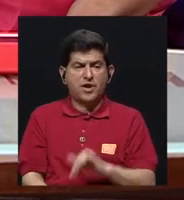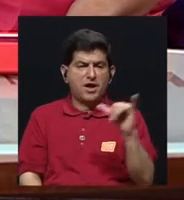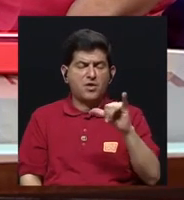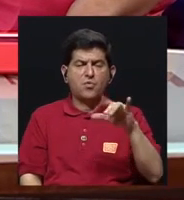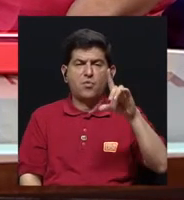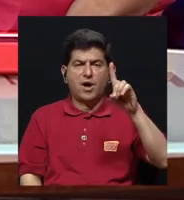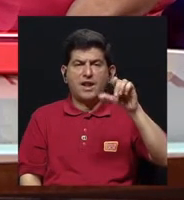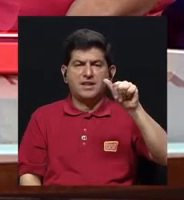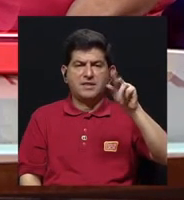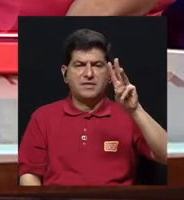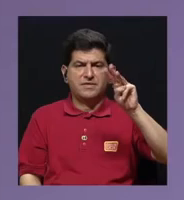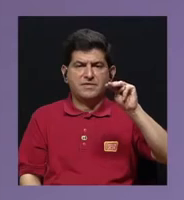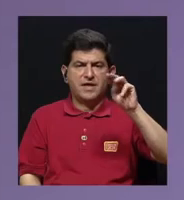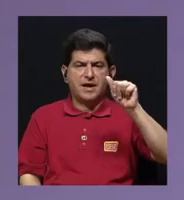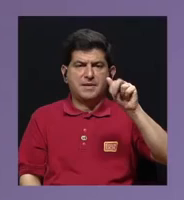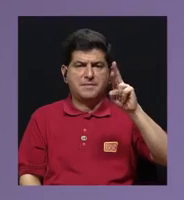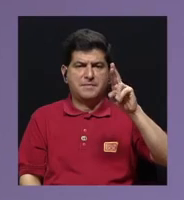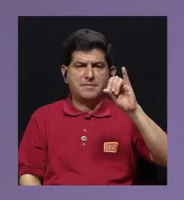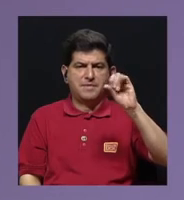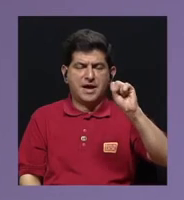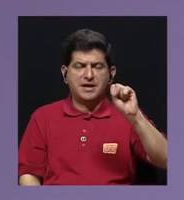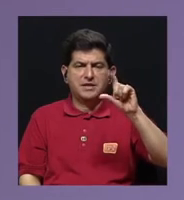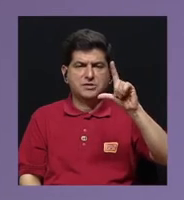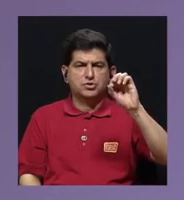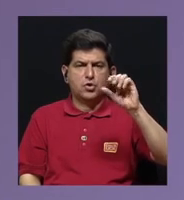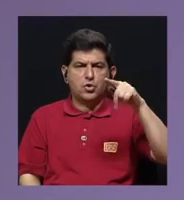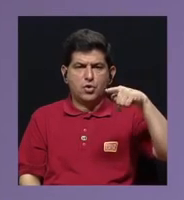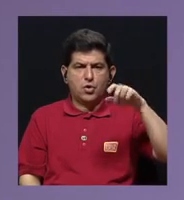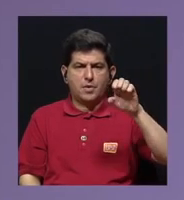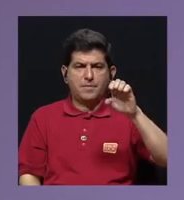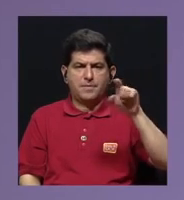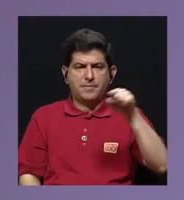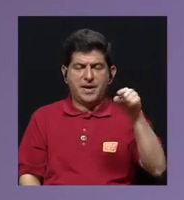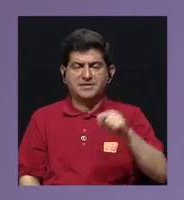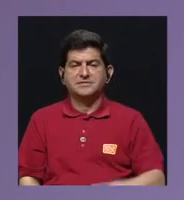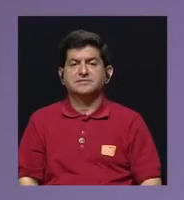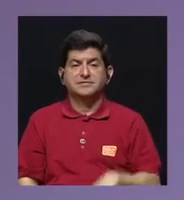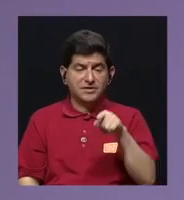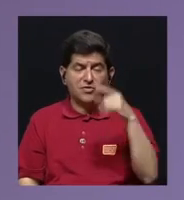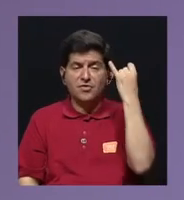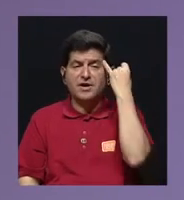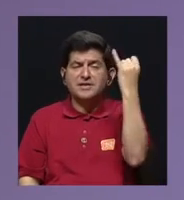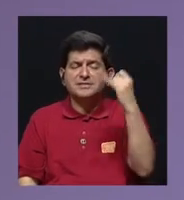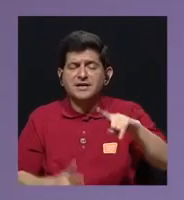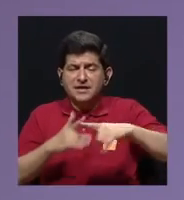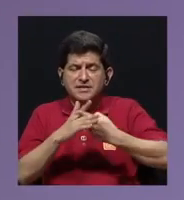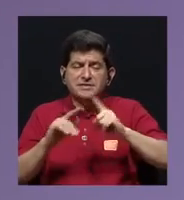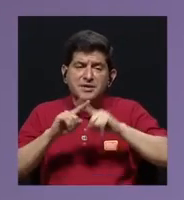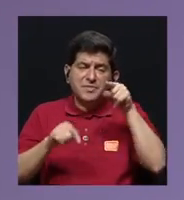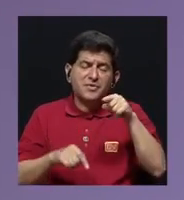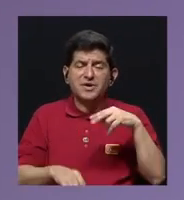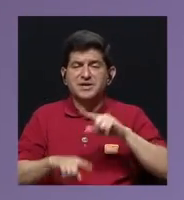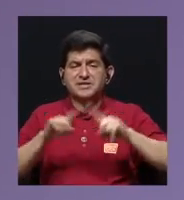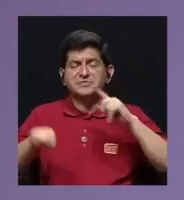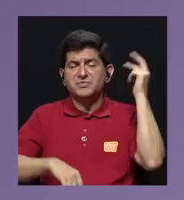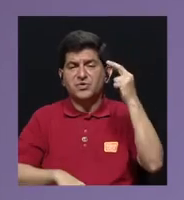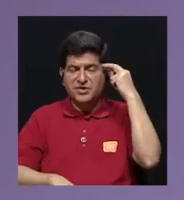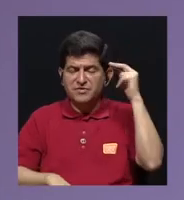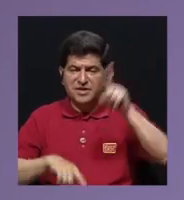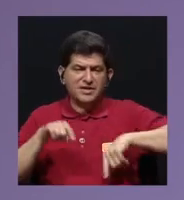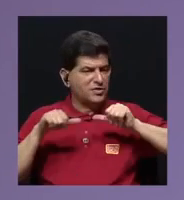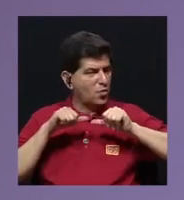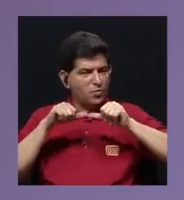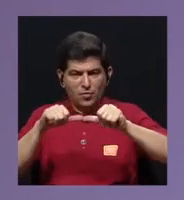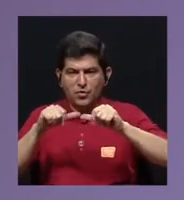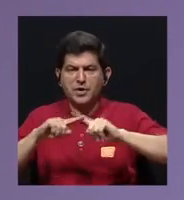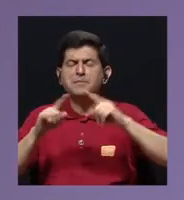López, quienes fuimos las que iniciamos la idea. En el camino fueron quedando ellas por una u otra razón, pero que